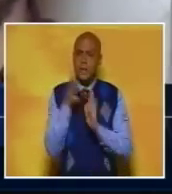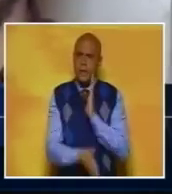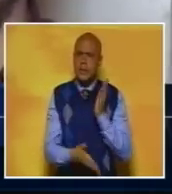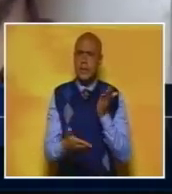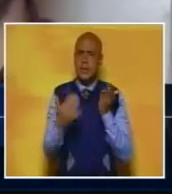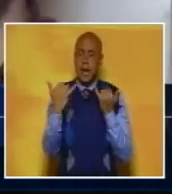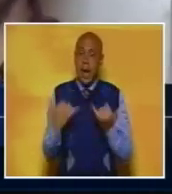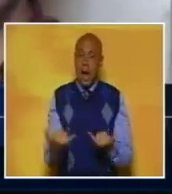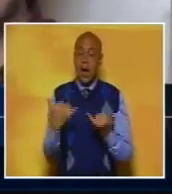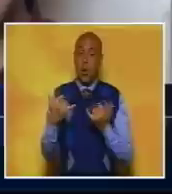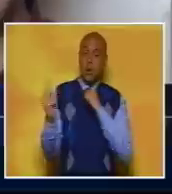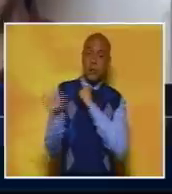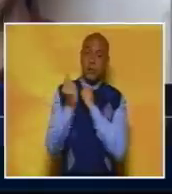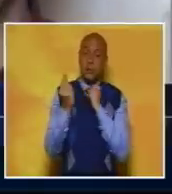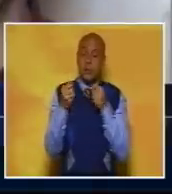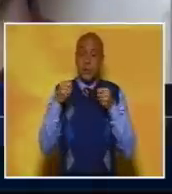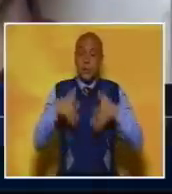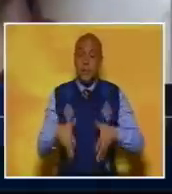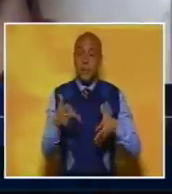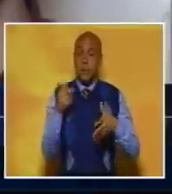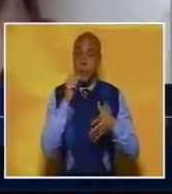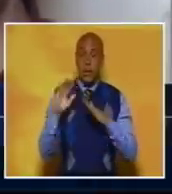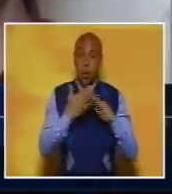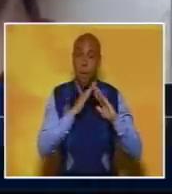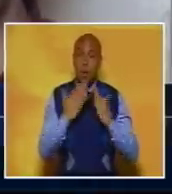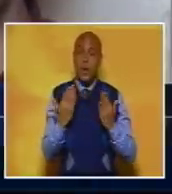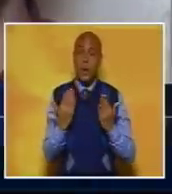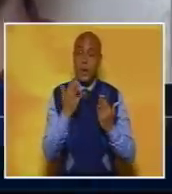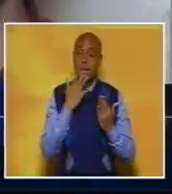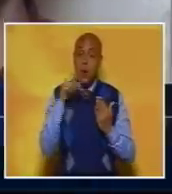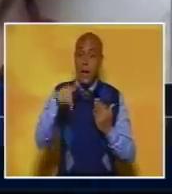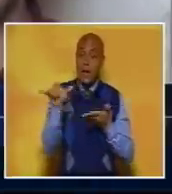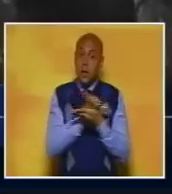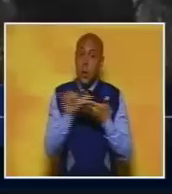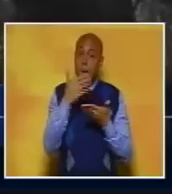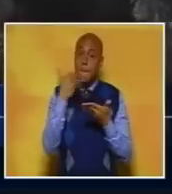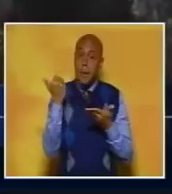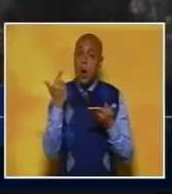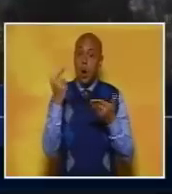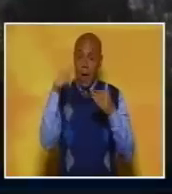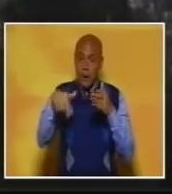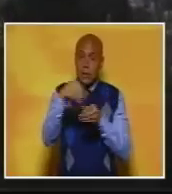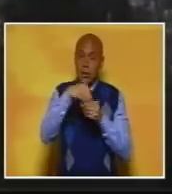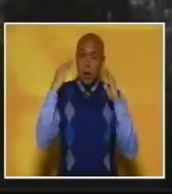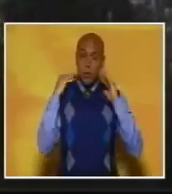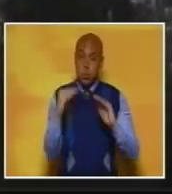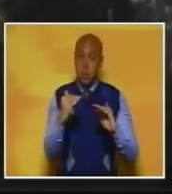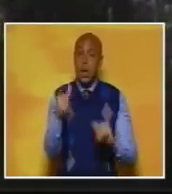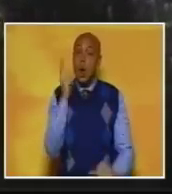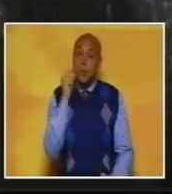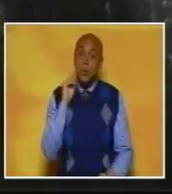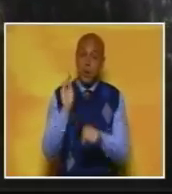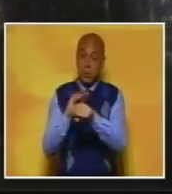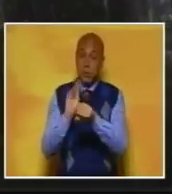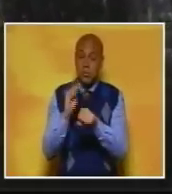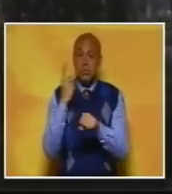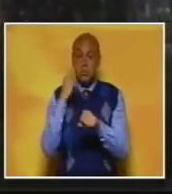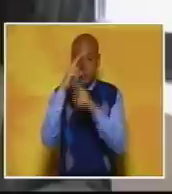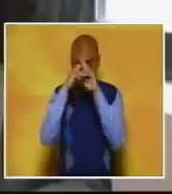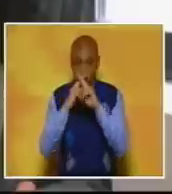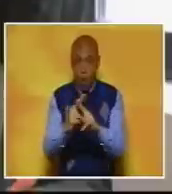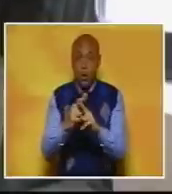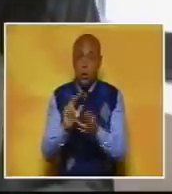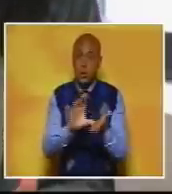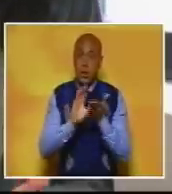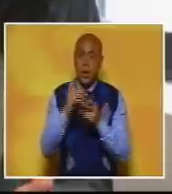aterrorizando a nuestras comunidades, pero el estado de Nueva York tiene que ser un verdadero santuario. El activista Carlos Calzadilla aplaude la postura de la ciudad,